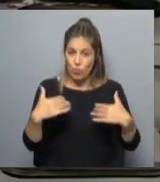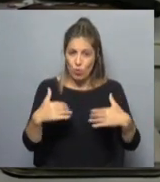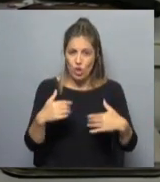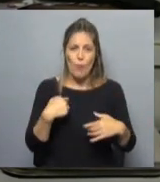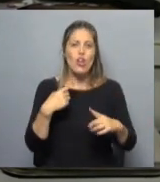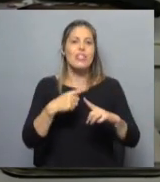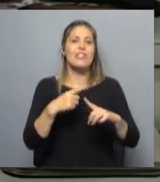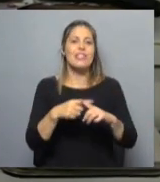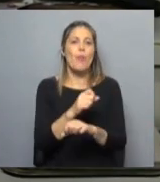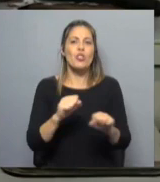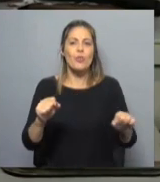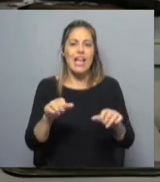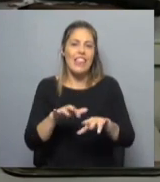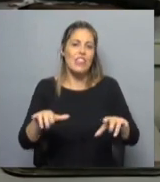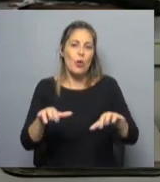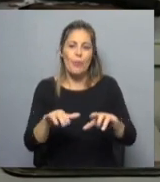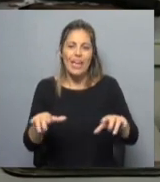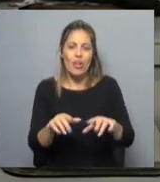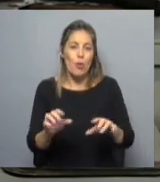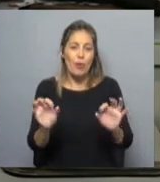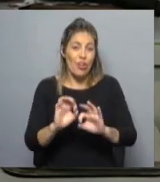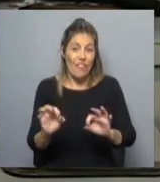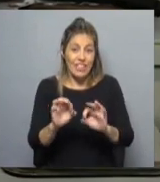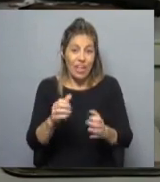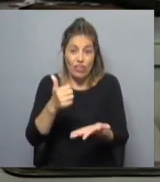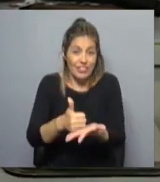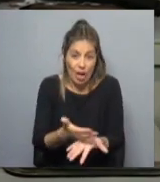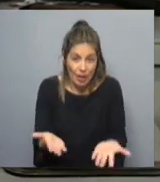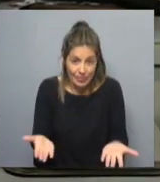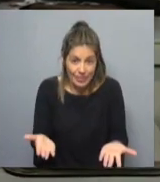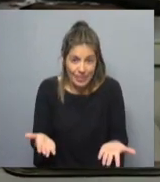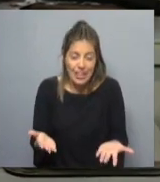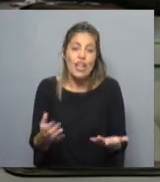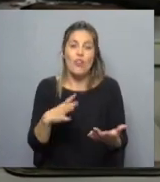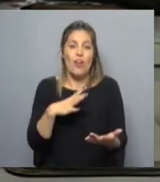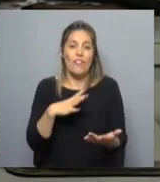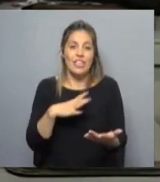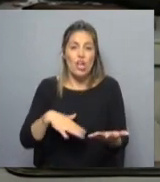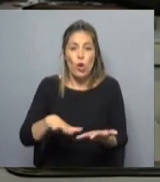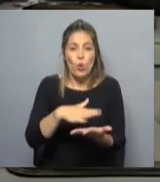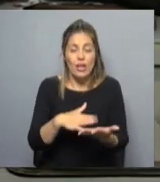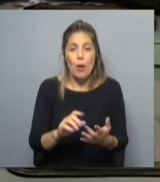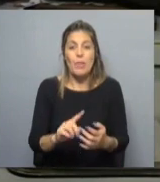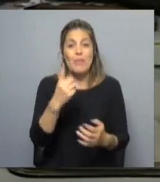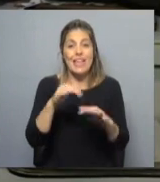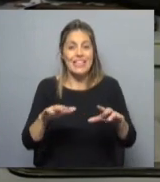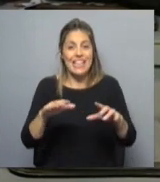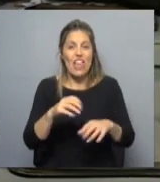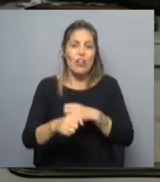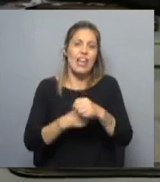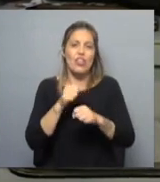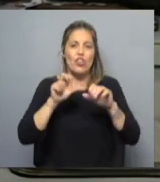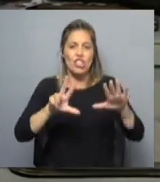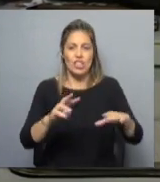existía la posibilidad de tocar un piano porque no había en los lugares donde tocábamos. Entonces, y no había... Recién el primer teclado que yo tuve fue en el